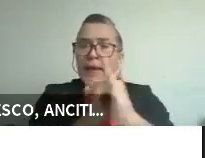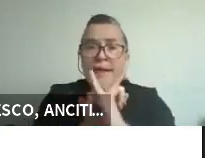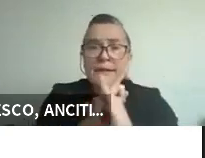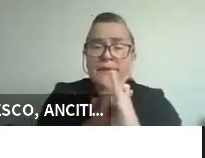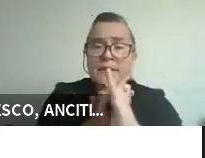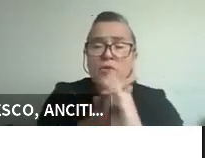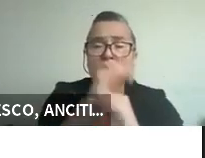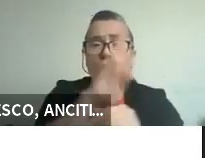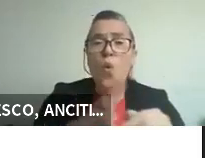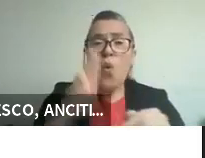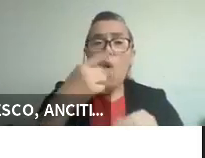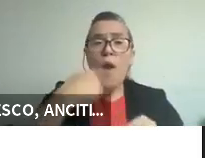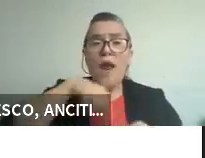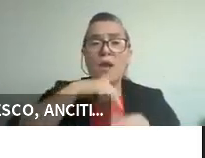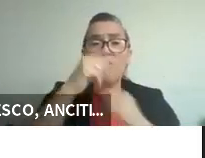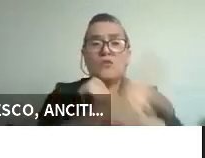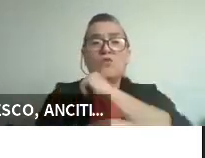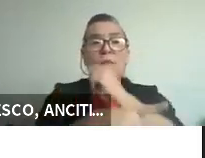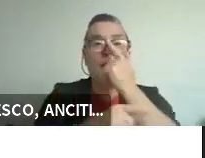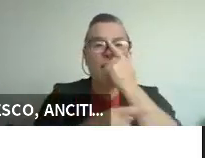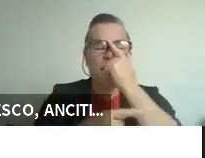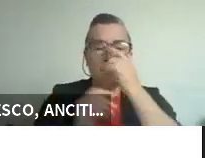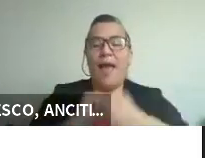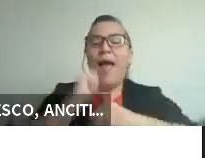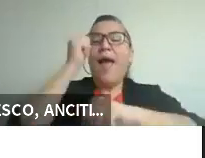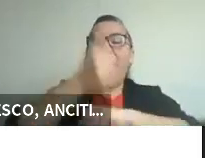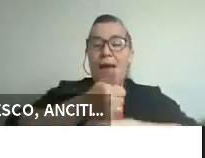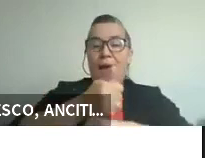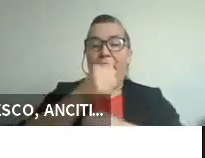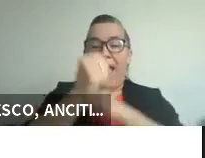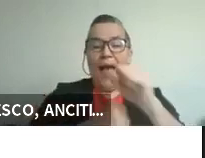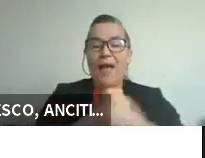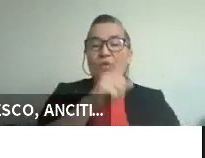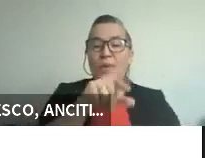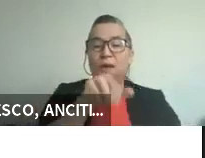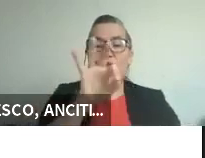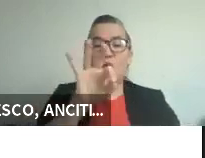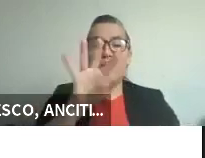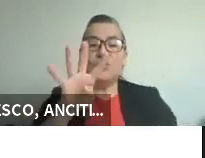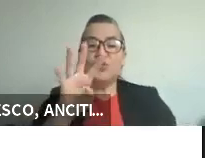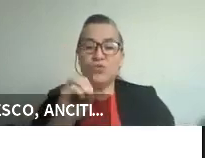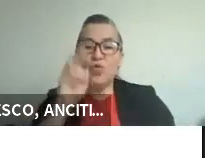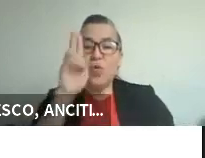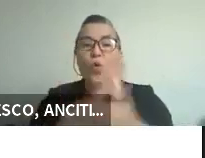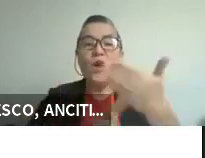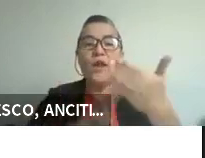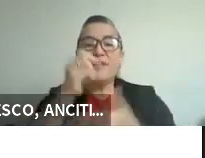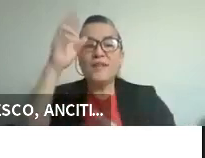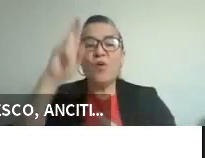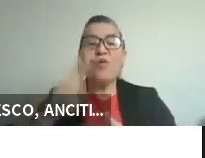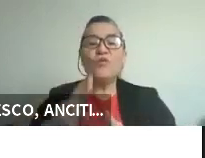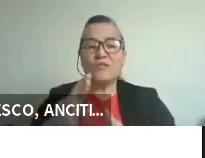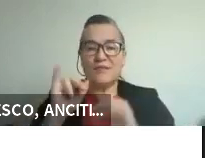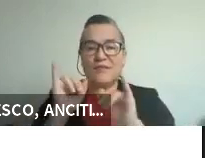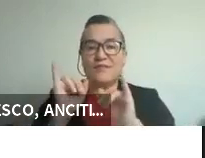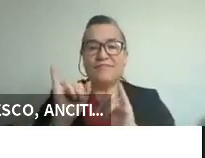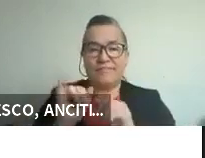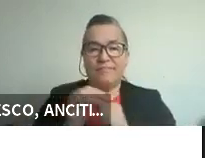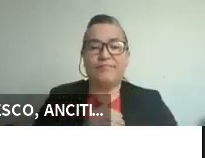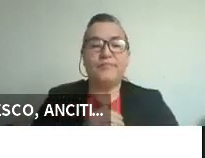universitaria en nuestro país se crea en el año de 1940 la universidad de costa rica